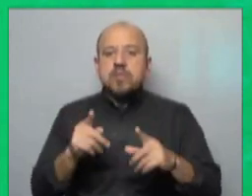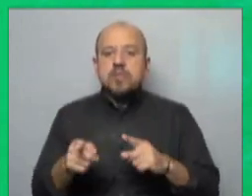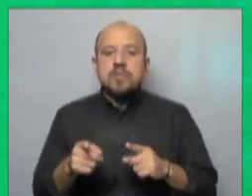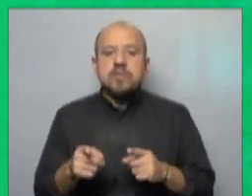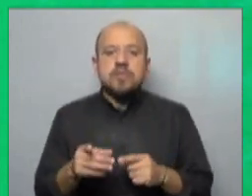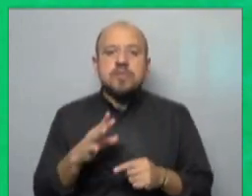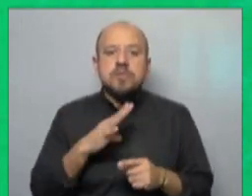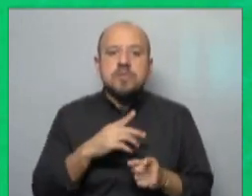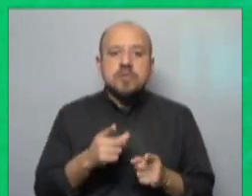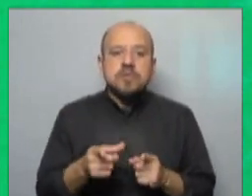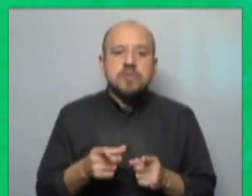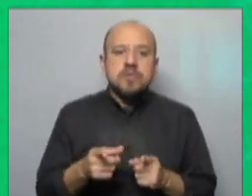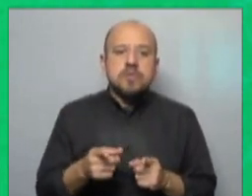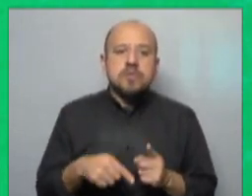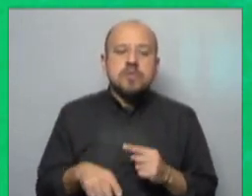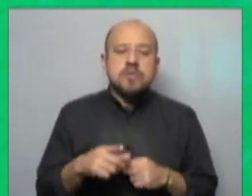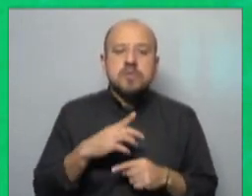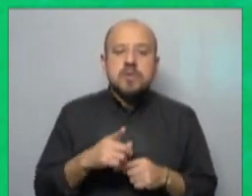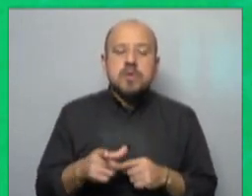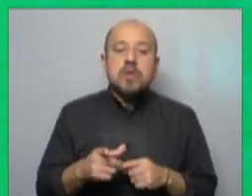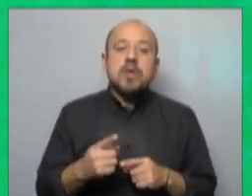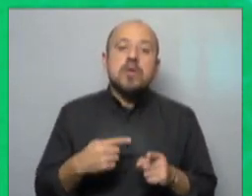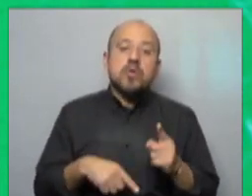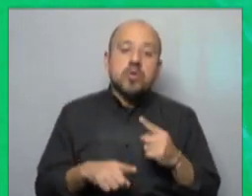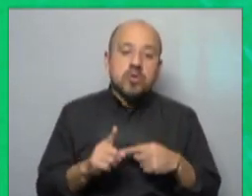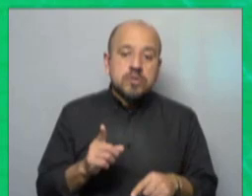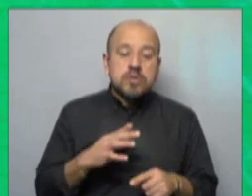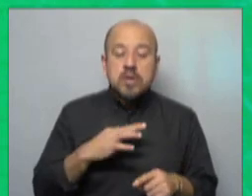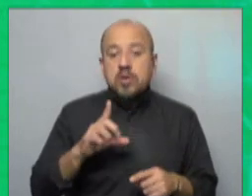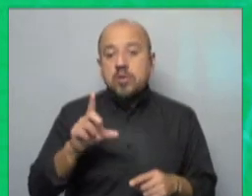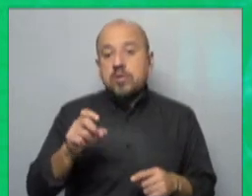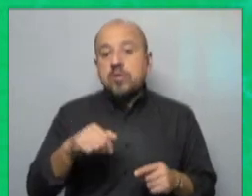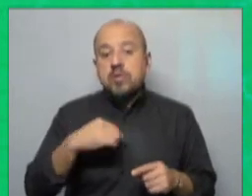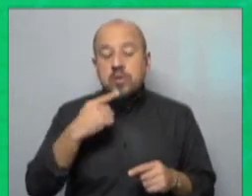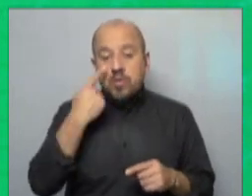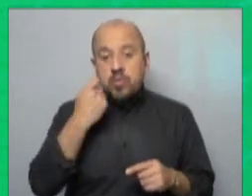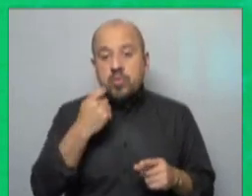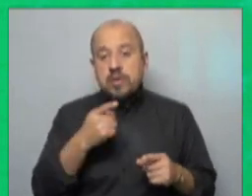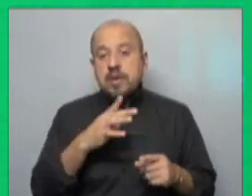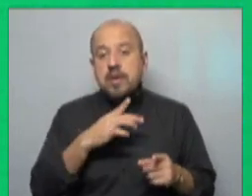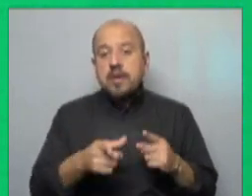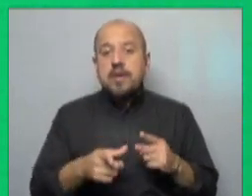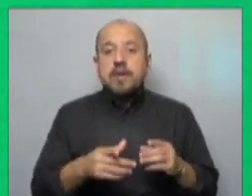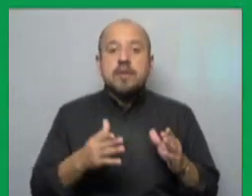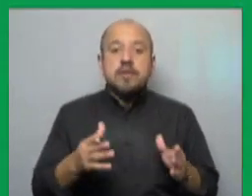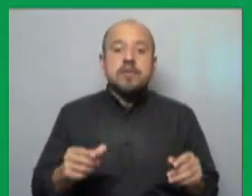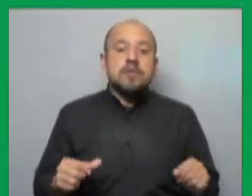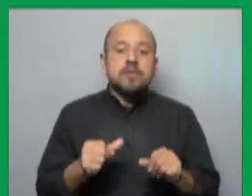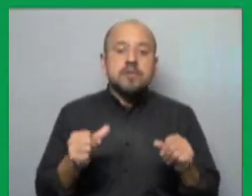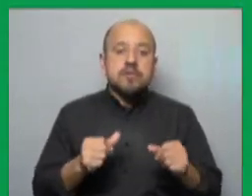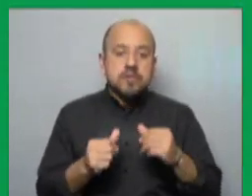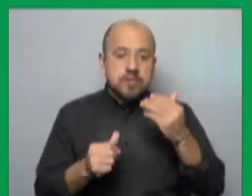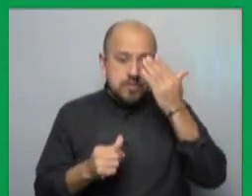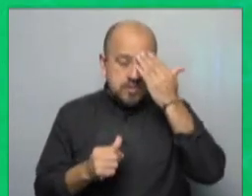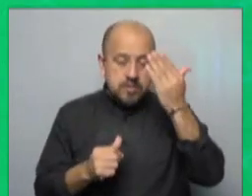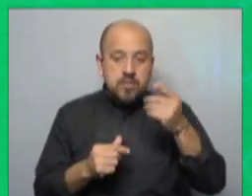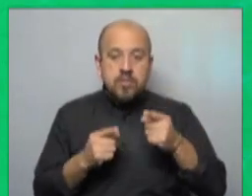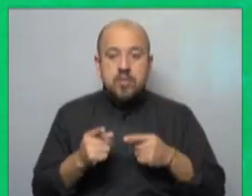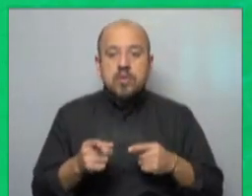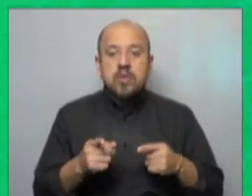está un punto un punto y medio por debajo entonces la lógica que estamos viendo es que lo que está haciendo el frente amplio es